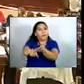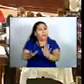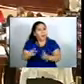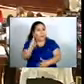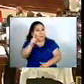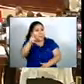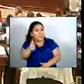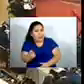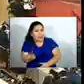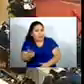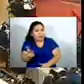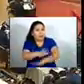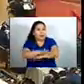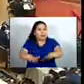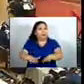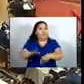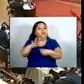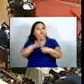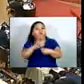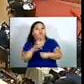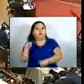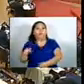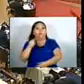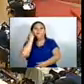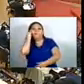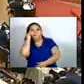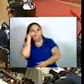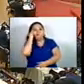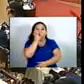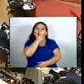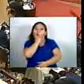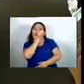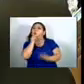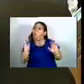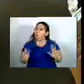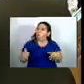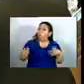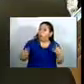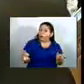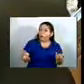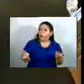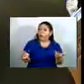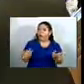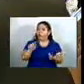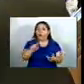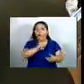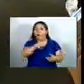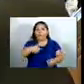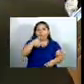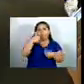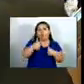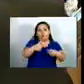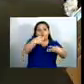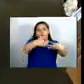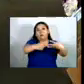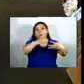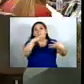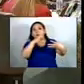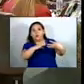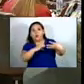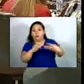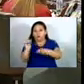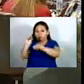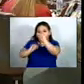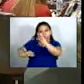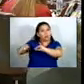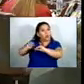las elecciones, lo que levanta sospechas sobre su uso. Agrega que, Esta acción es inconstitucional por vicio de forma y